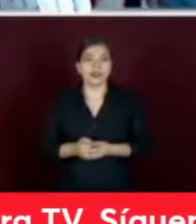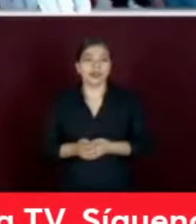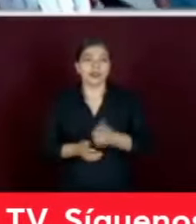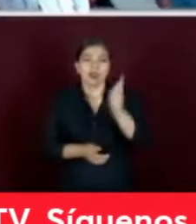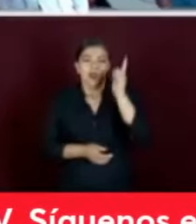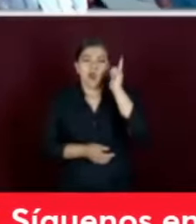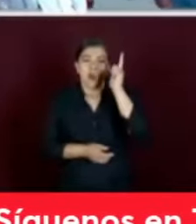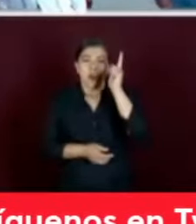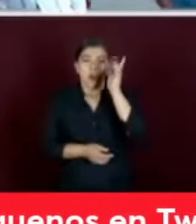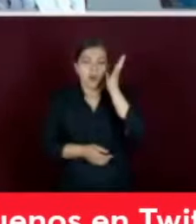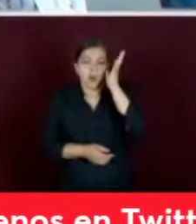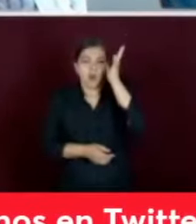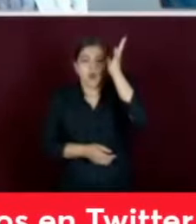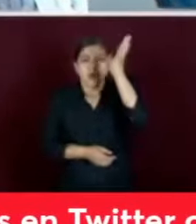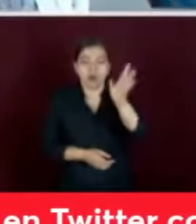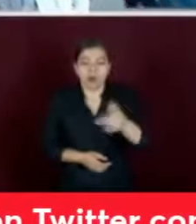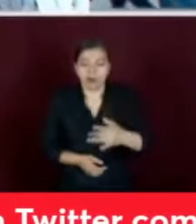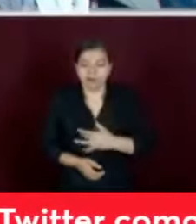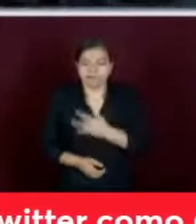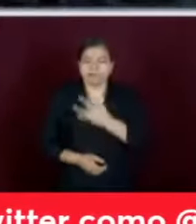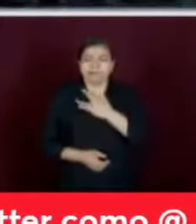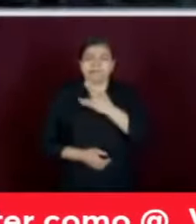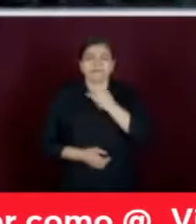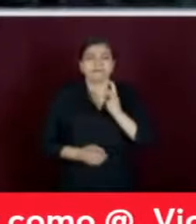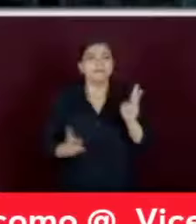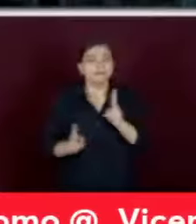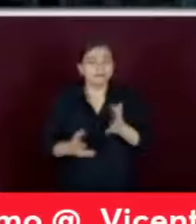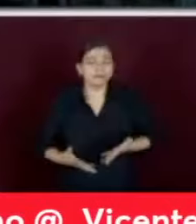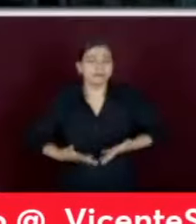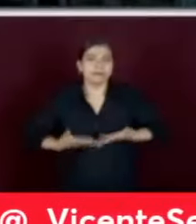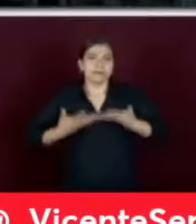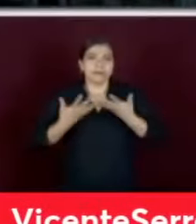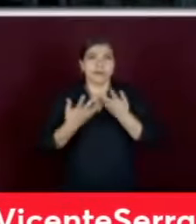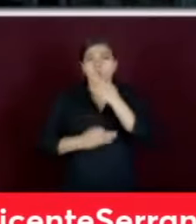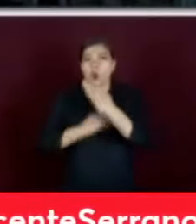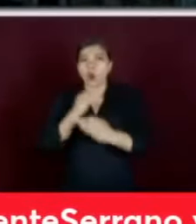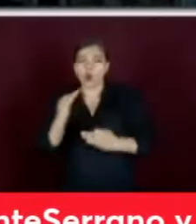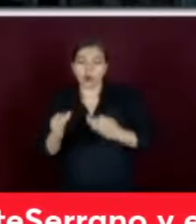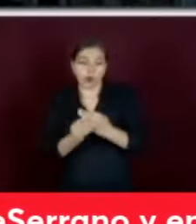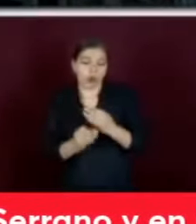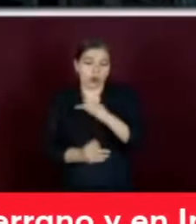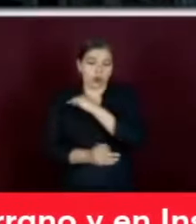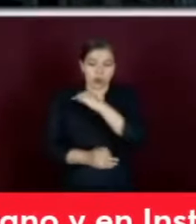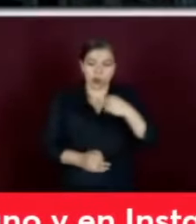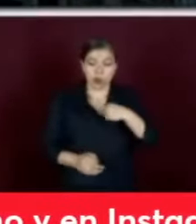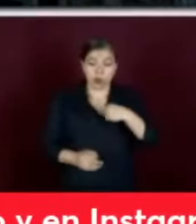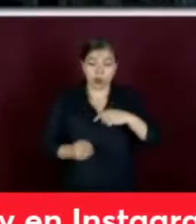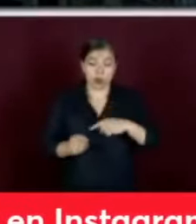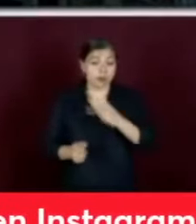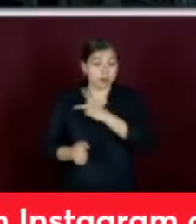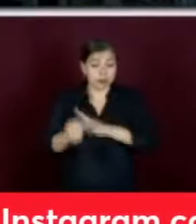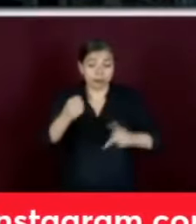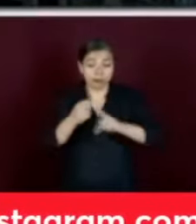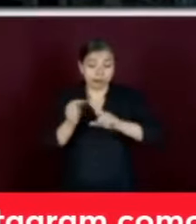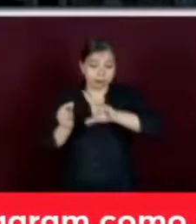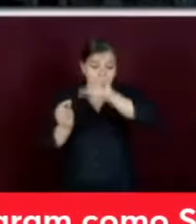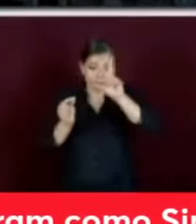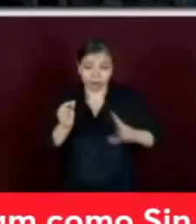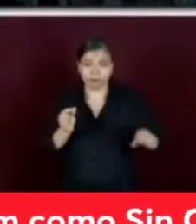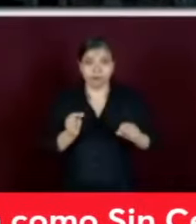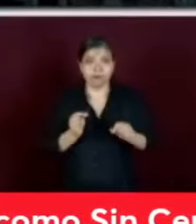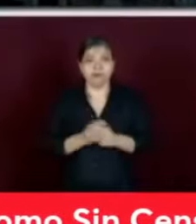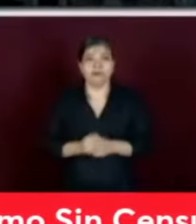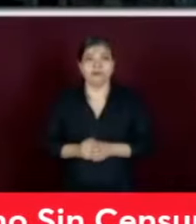esperanza que se respira por todo nuestro territorio y que